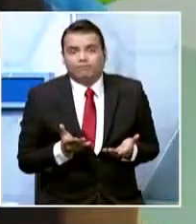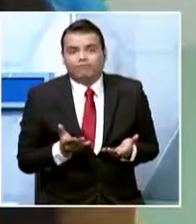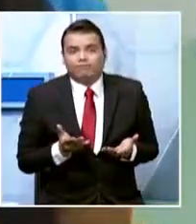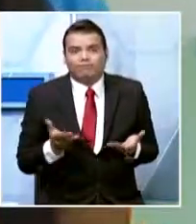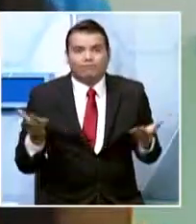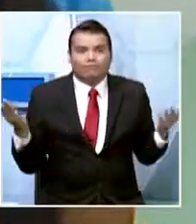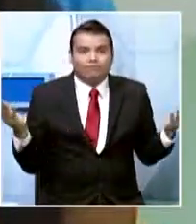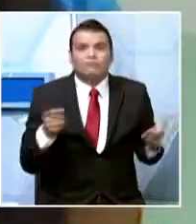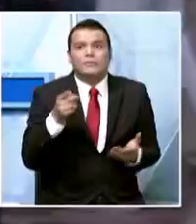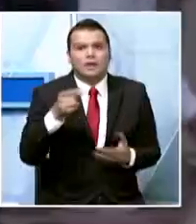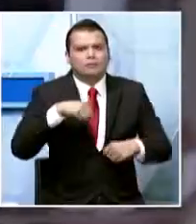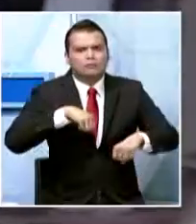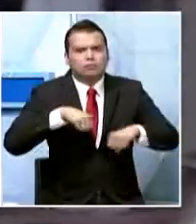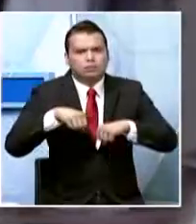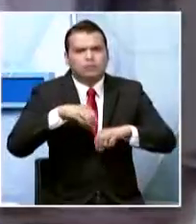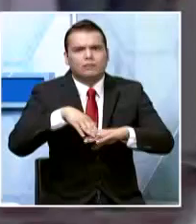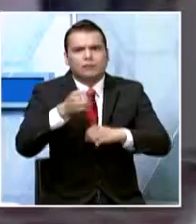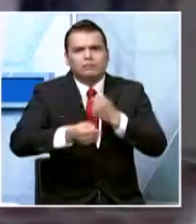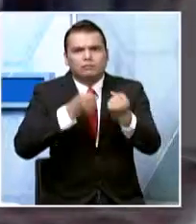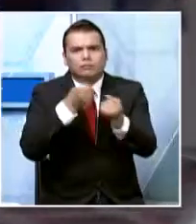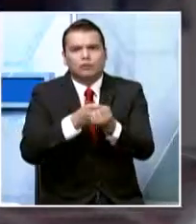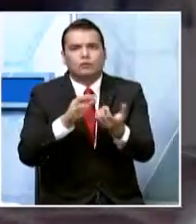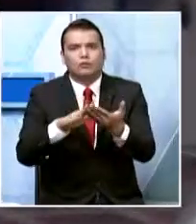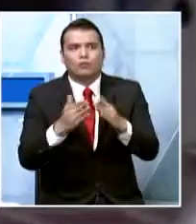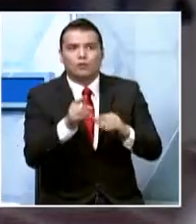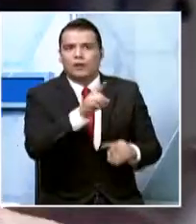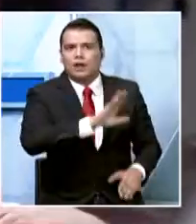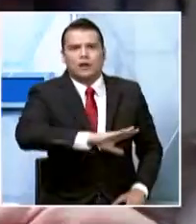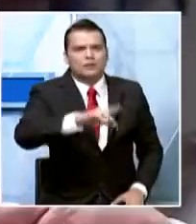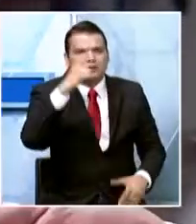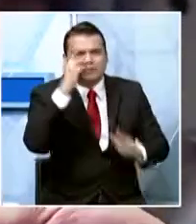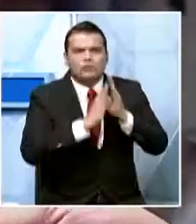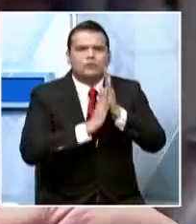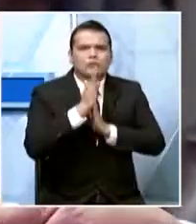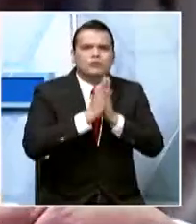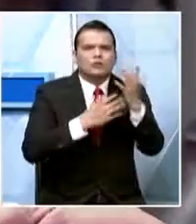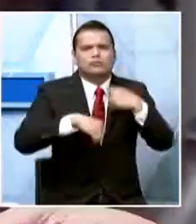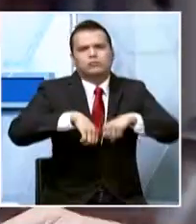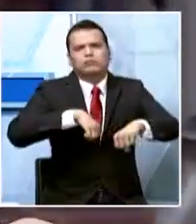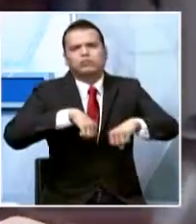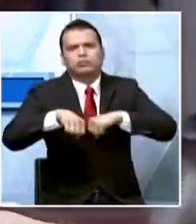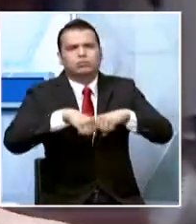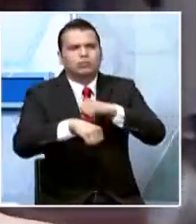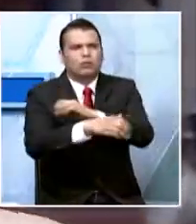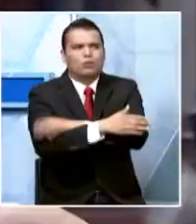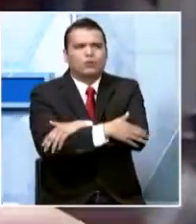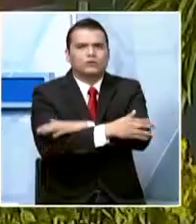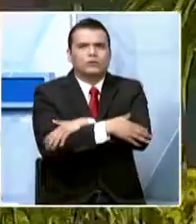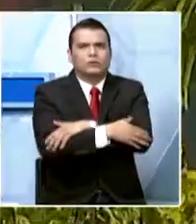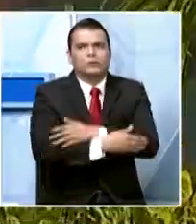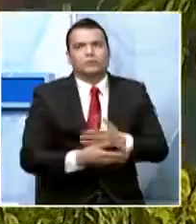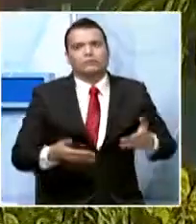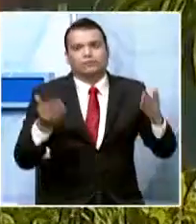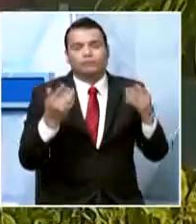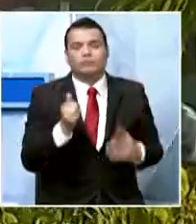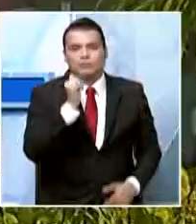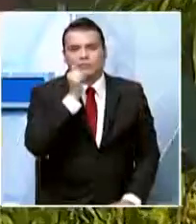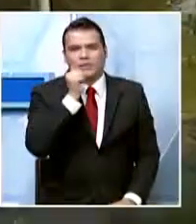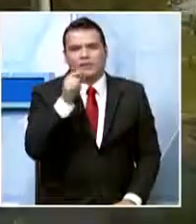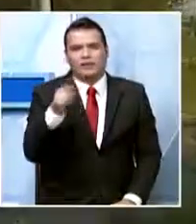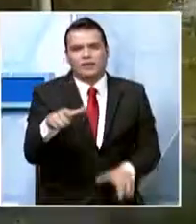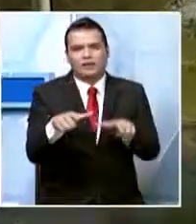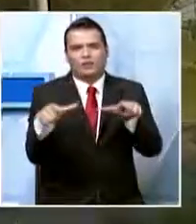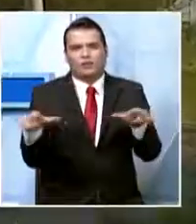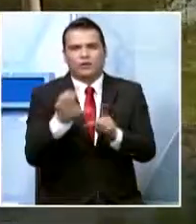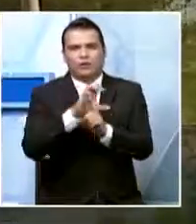ayudar a su comunidad. Santiago era un joven que tenía muchos sueños, emprendedor y era muy dedicado y muy esforzado. Mañana en el Tecnocentro